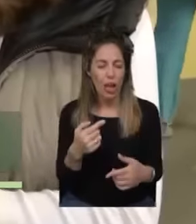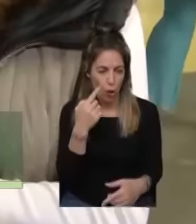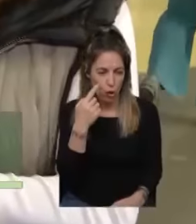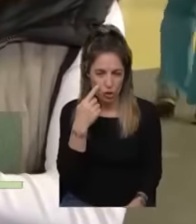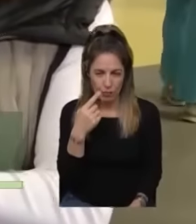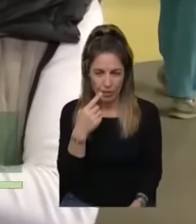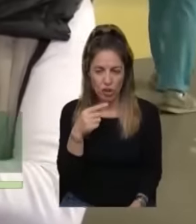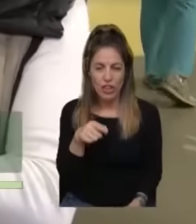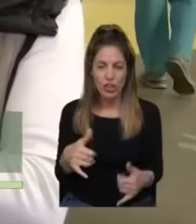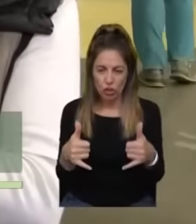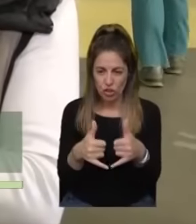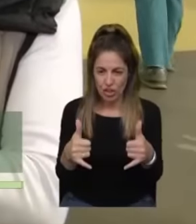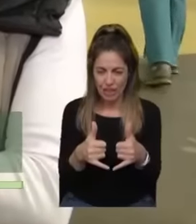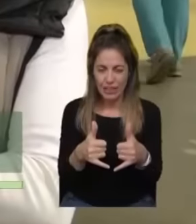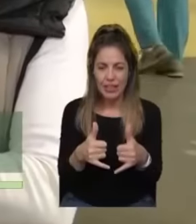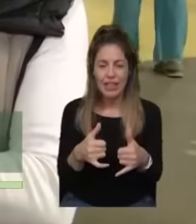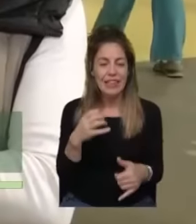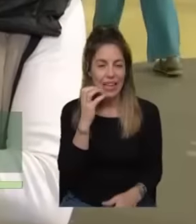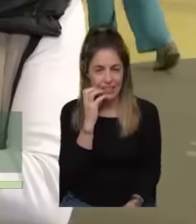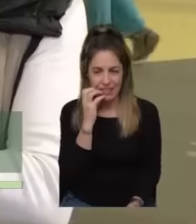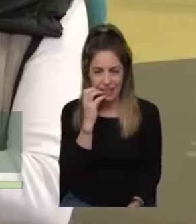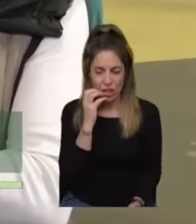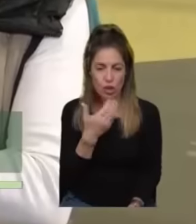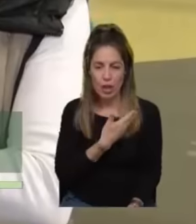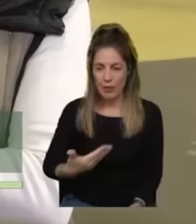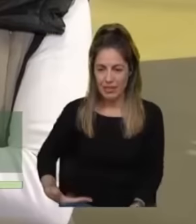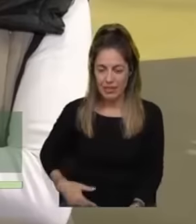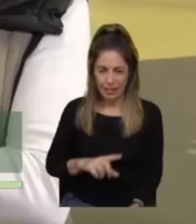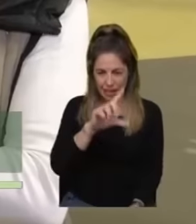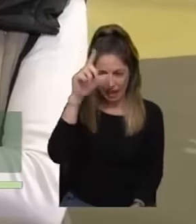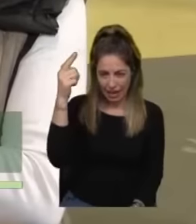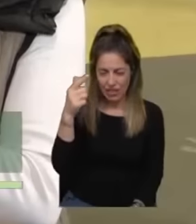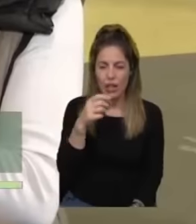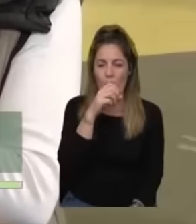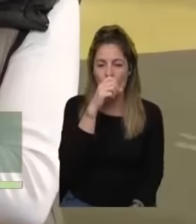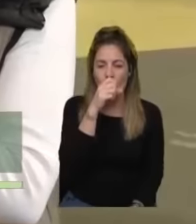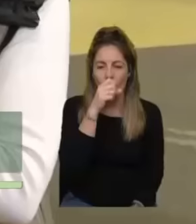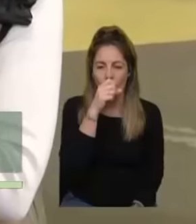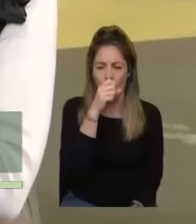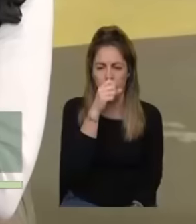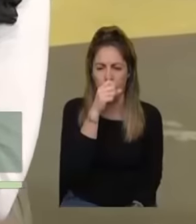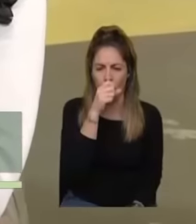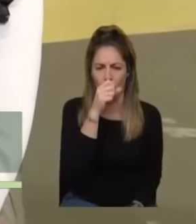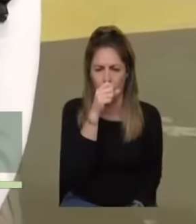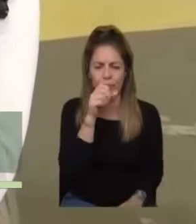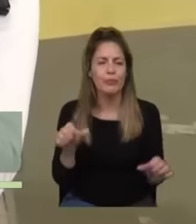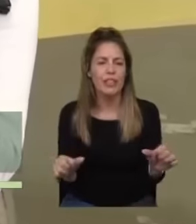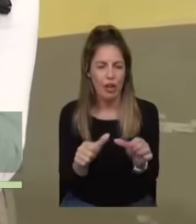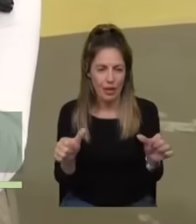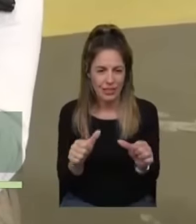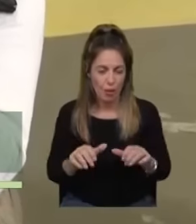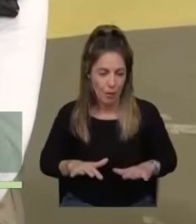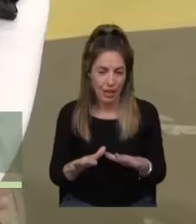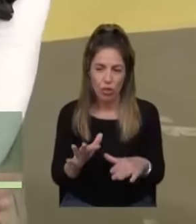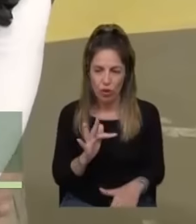conocimiento de estos chats entre Alejandro Astesiano y el presidente Luis Lacalle Pou. Y bueno, ¿cuáles son las acciones a tomar de cara al